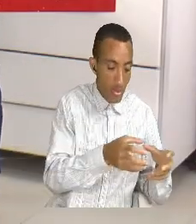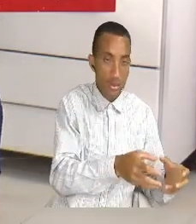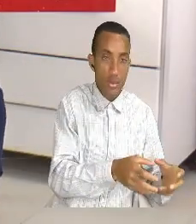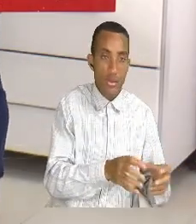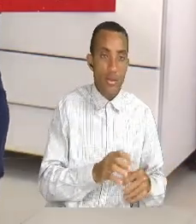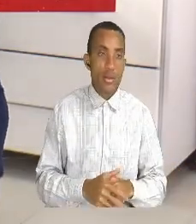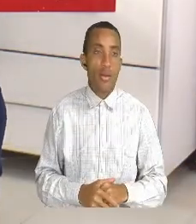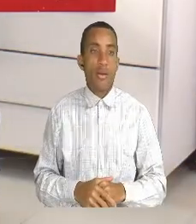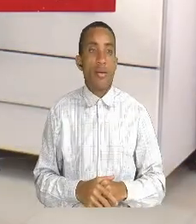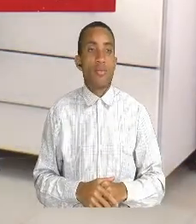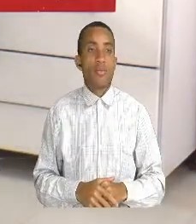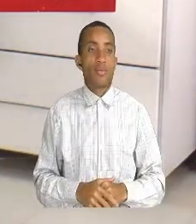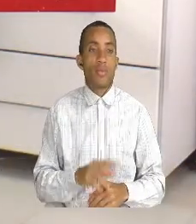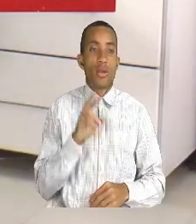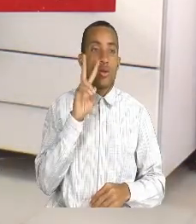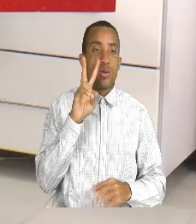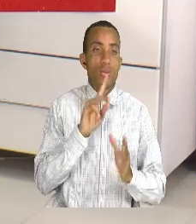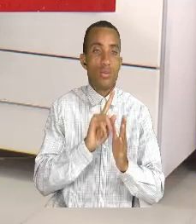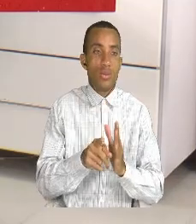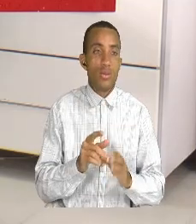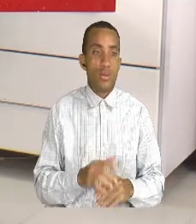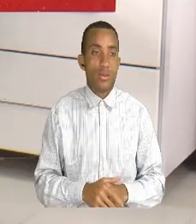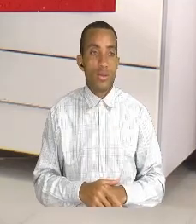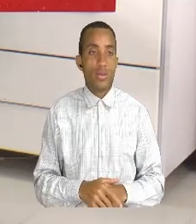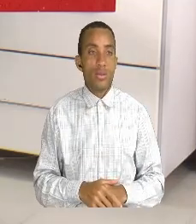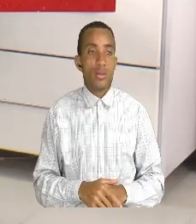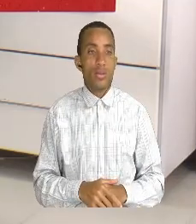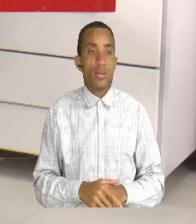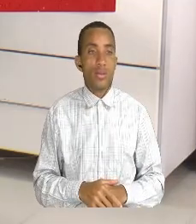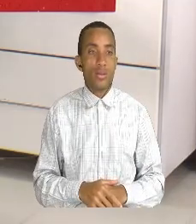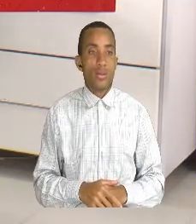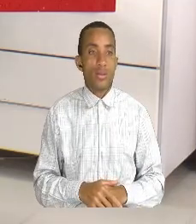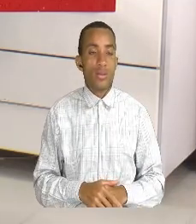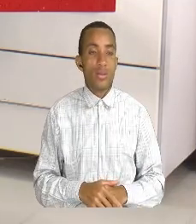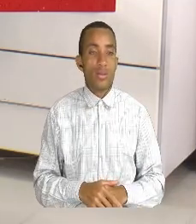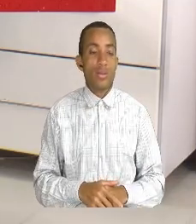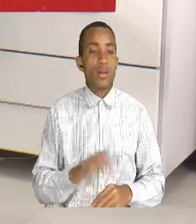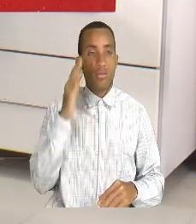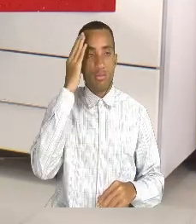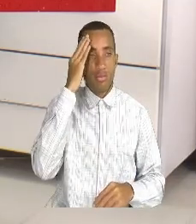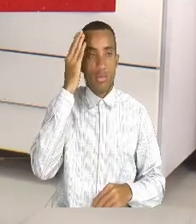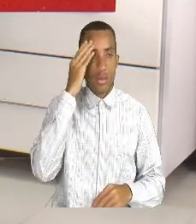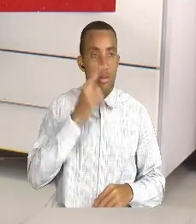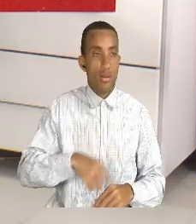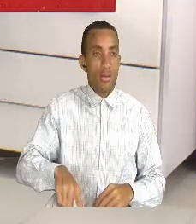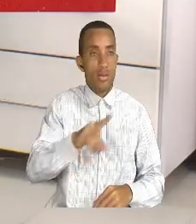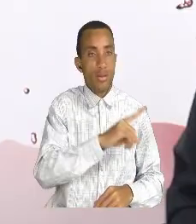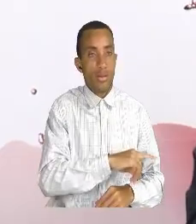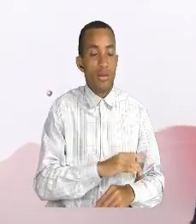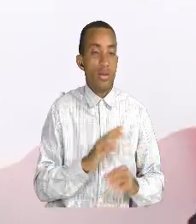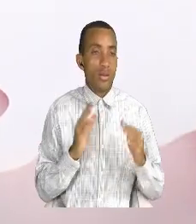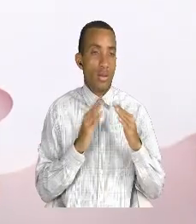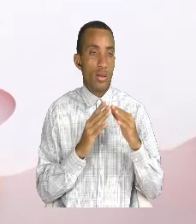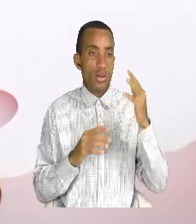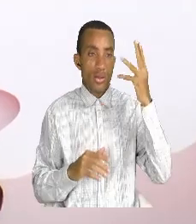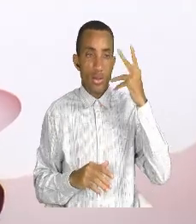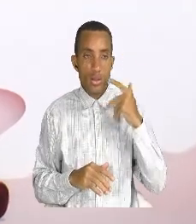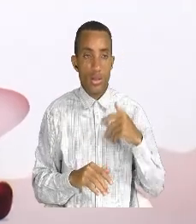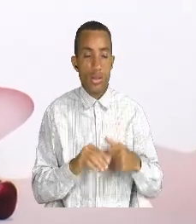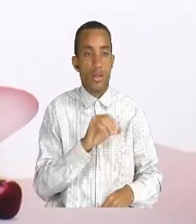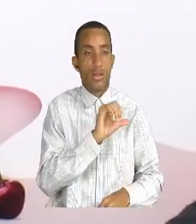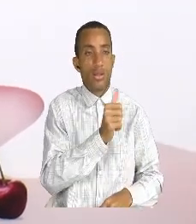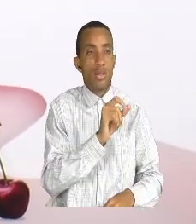entonces porque tenemos 2 minutos precisamente para que esto se lleve a cabo. Y ya saben ustedes, queridos televidentes en casa, todos los días 10:30 en punto